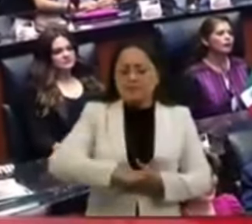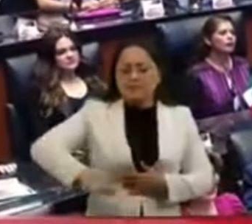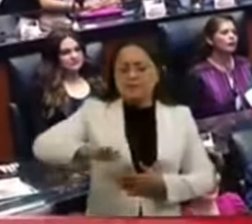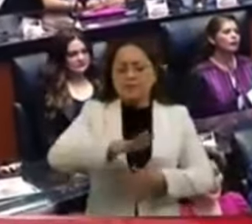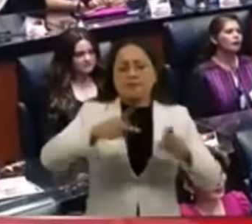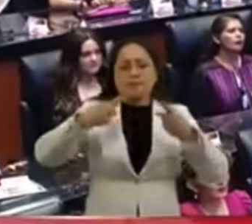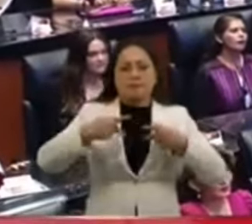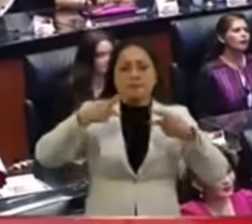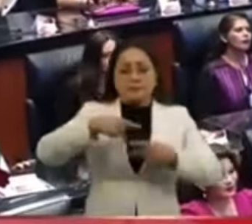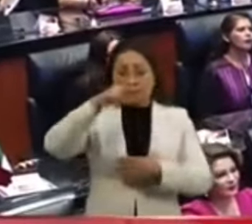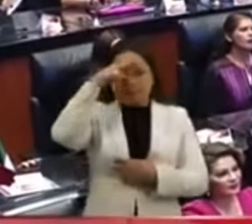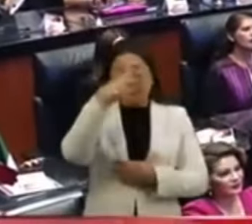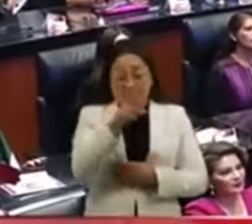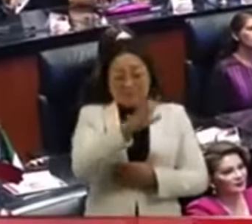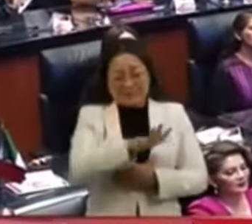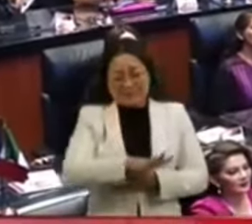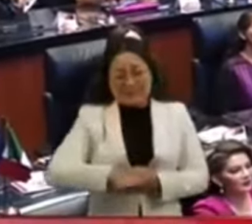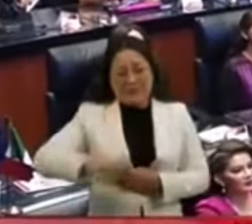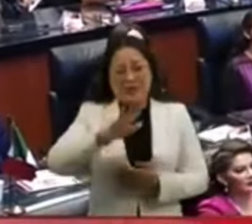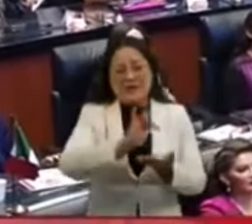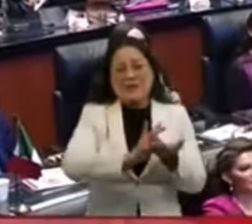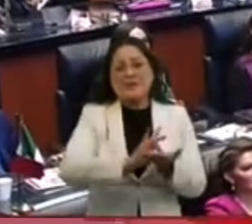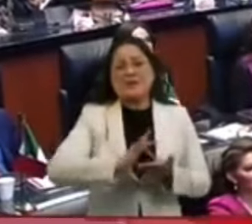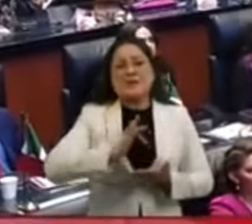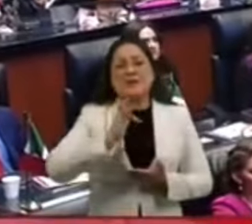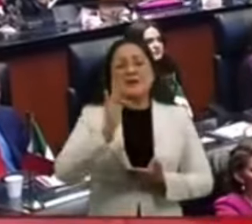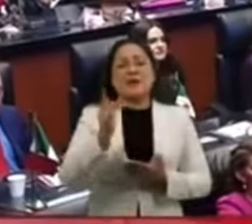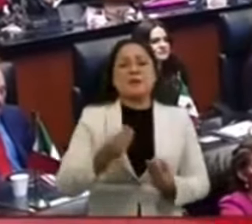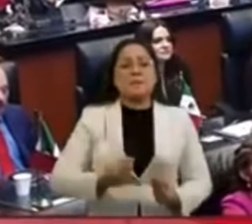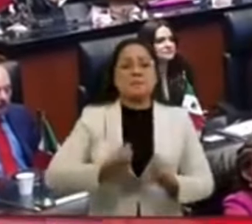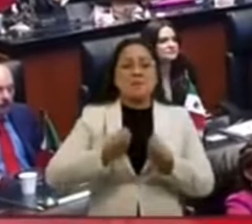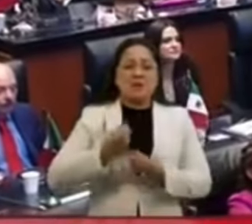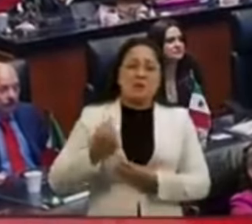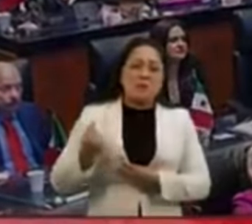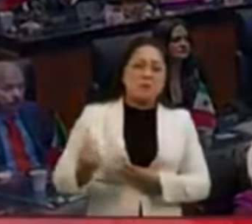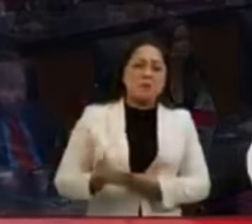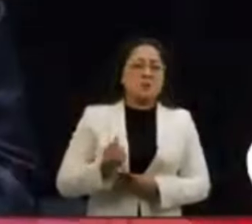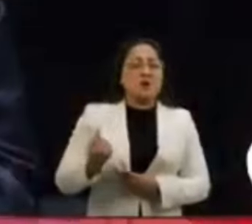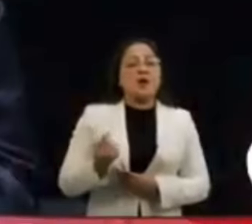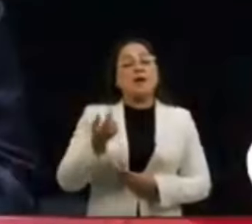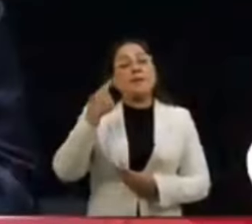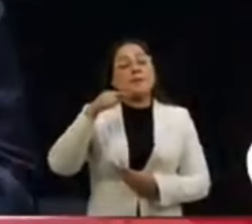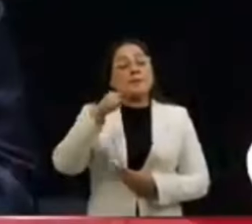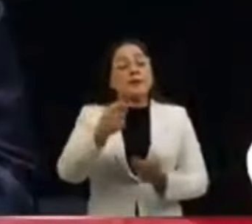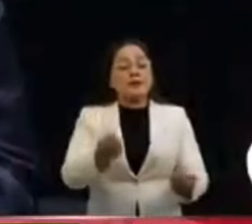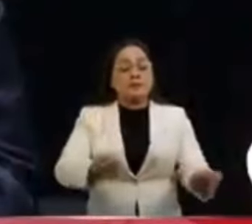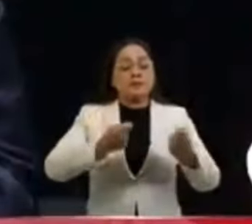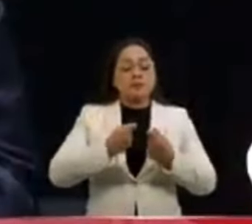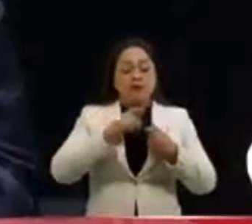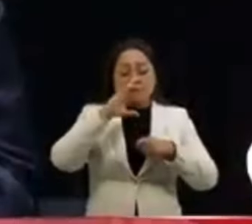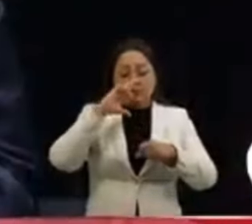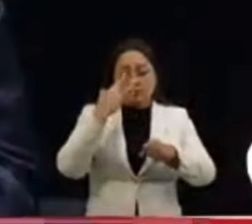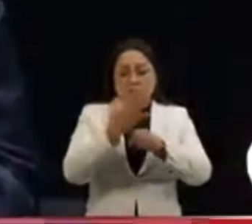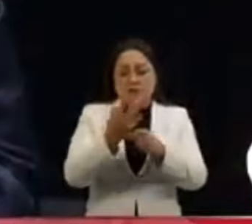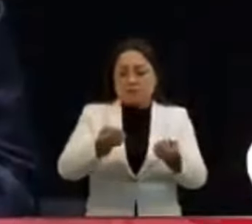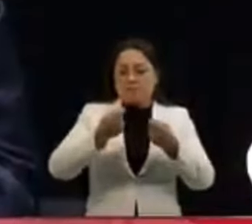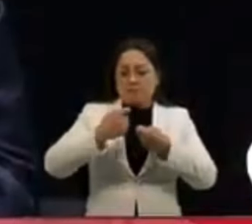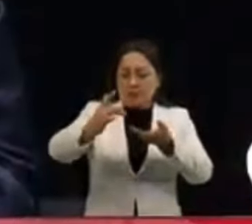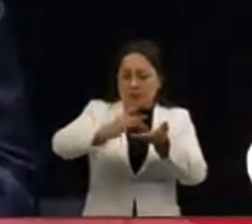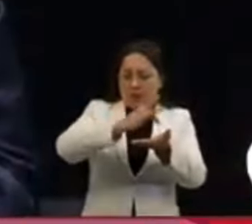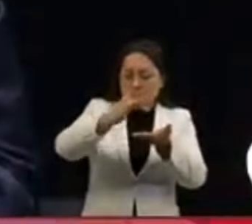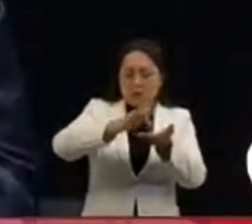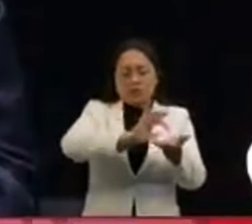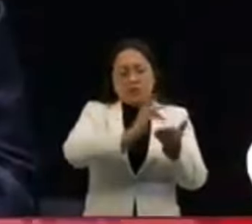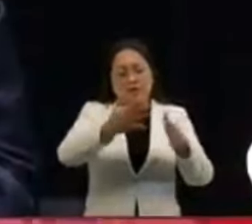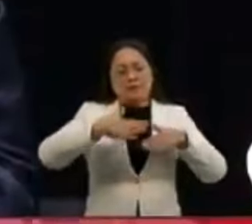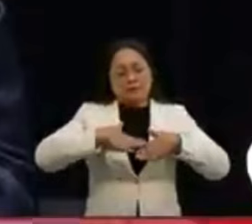al grande pueblo de México, larga vida al pueblo de México, por habernos dado este respaldo y esta